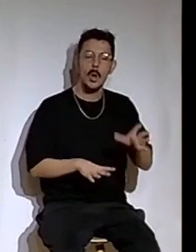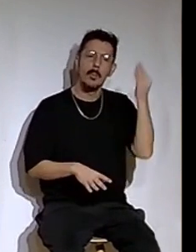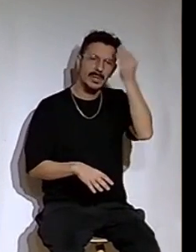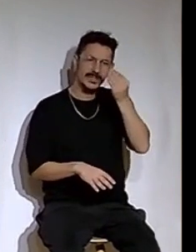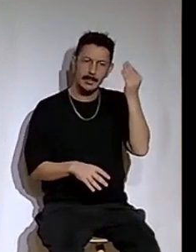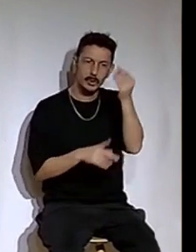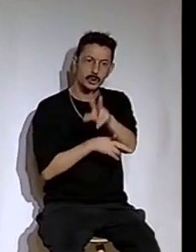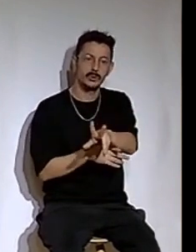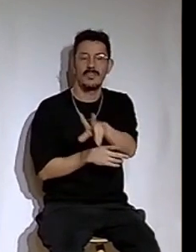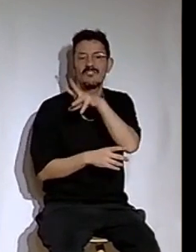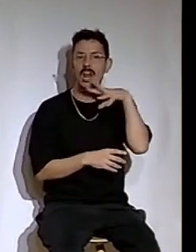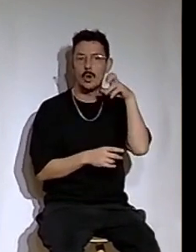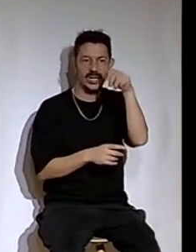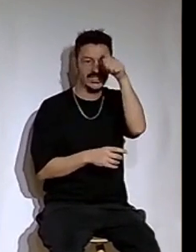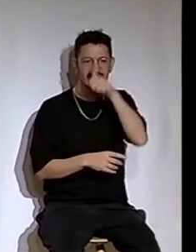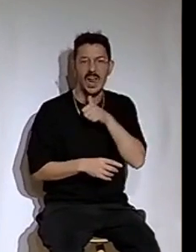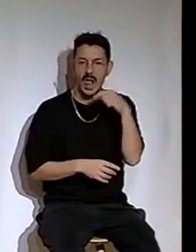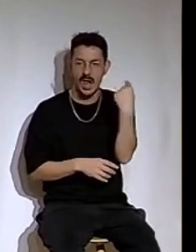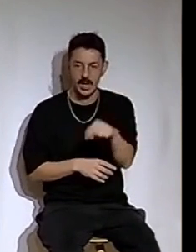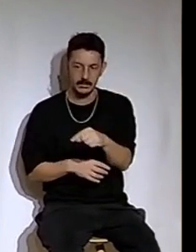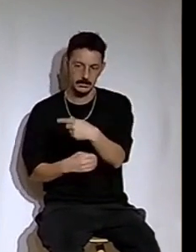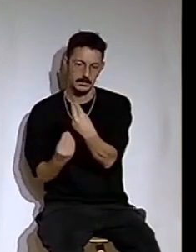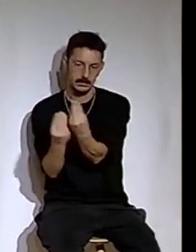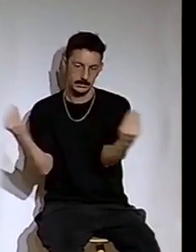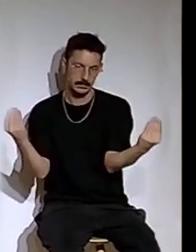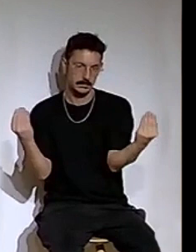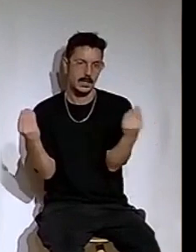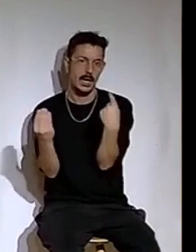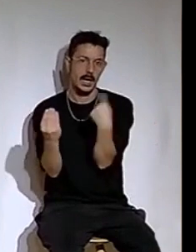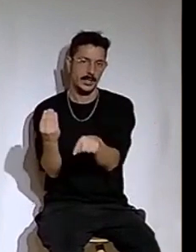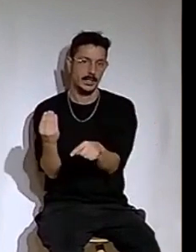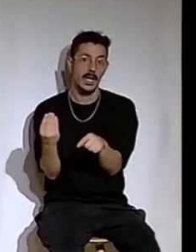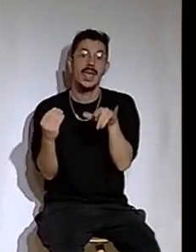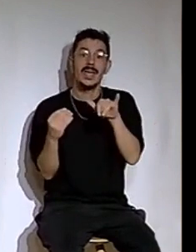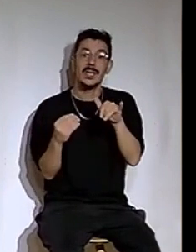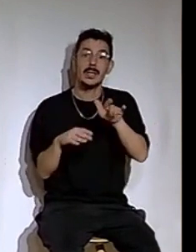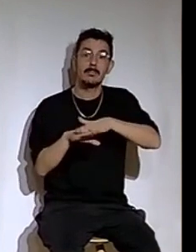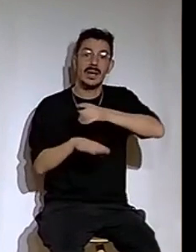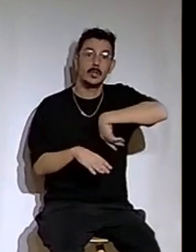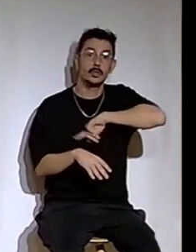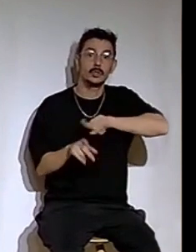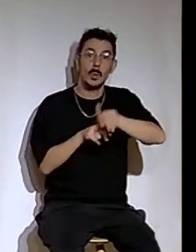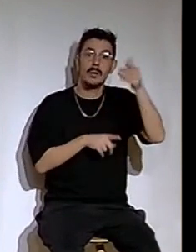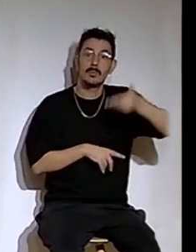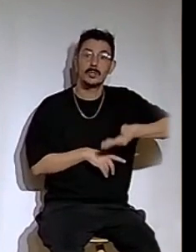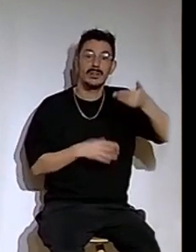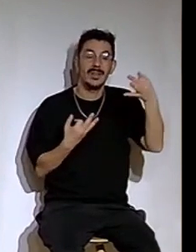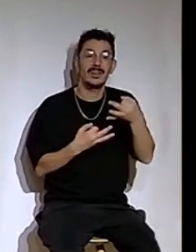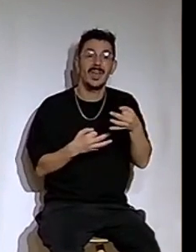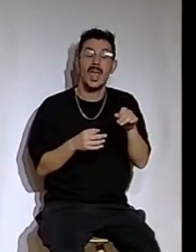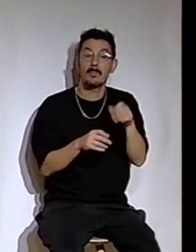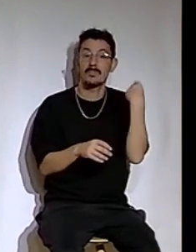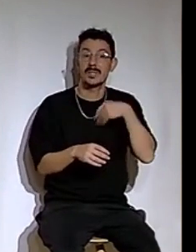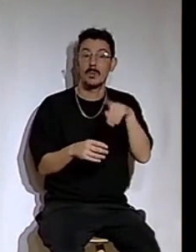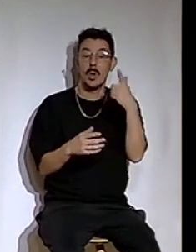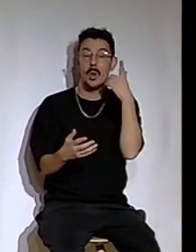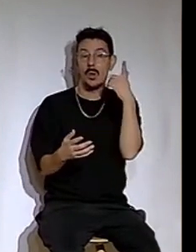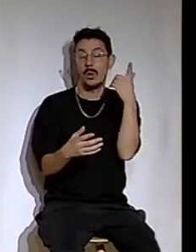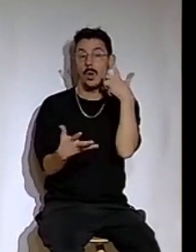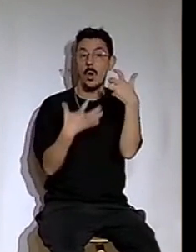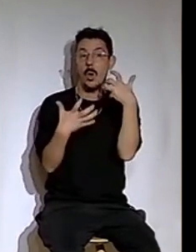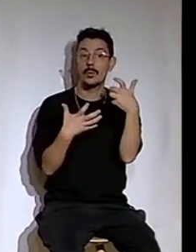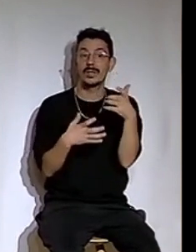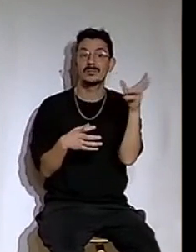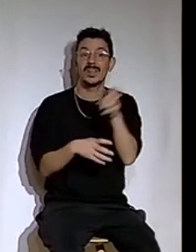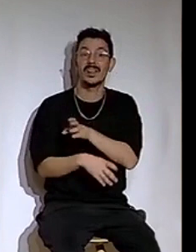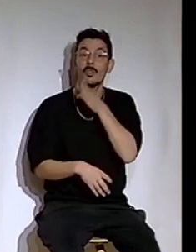colectivos que han utilizado la espiritualidad y la religión como elementos identitarios anticapitalistas y de resistencia al